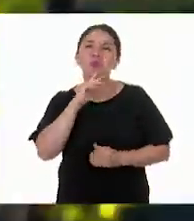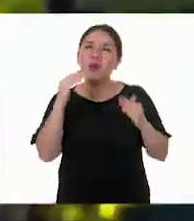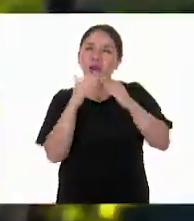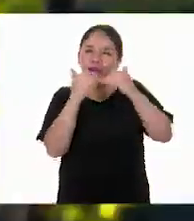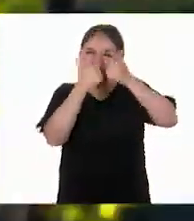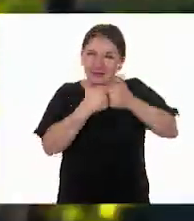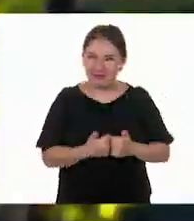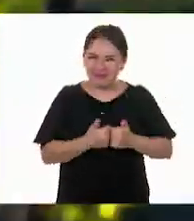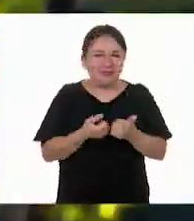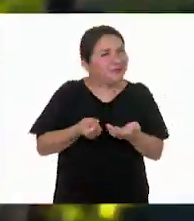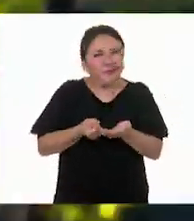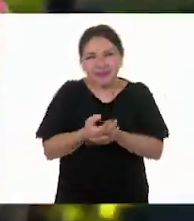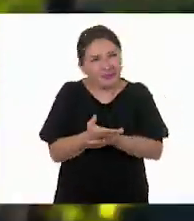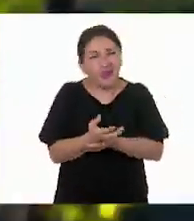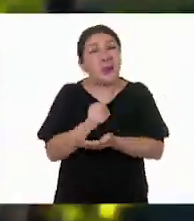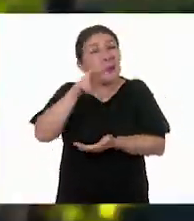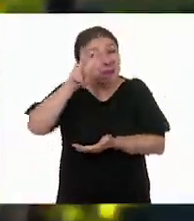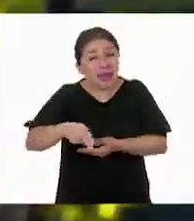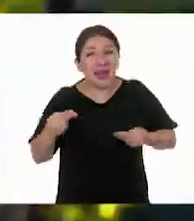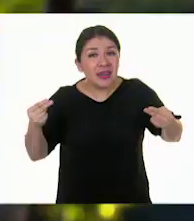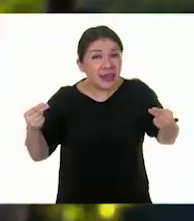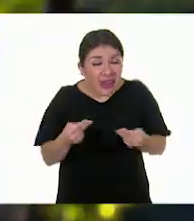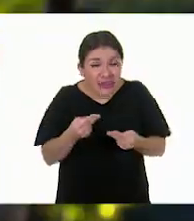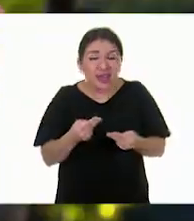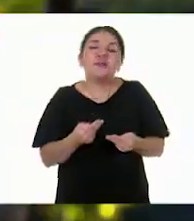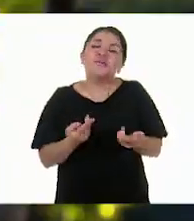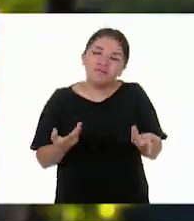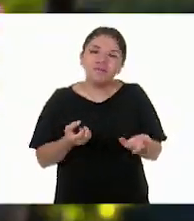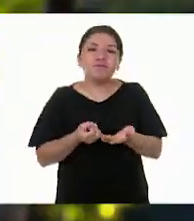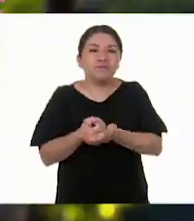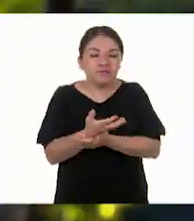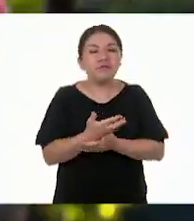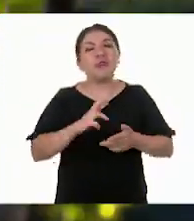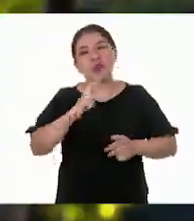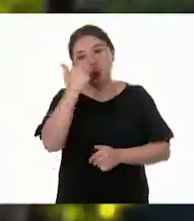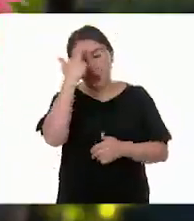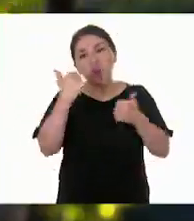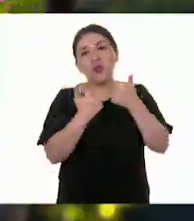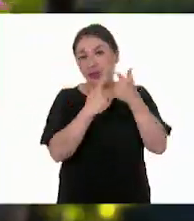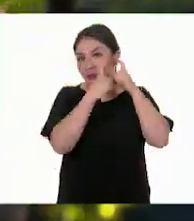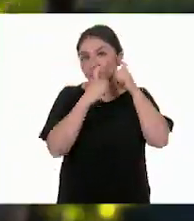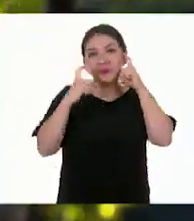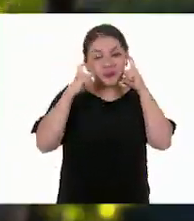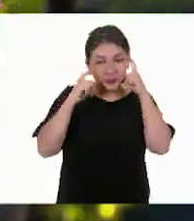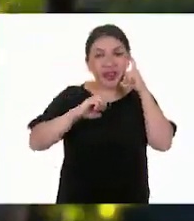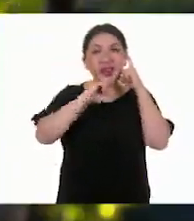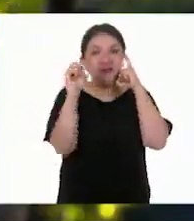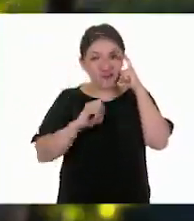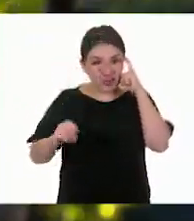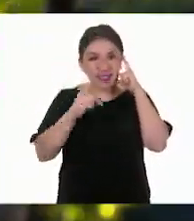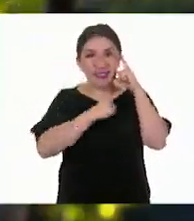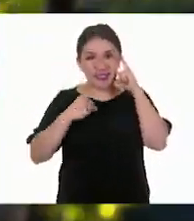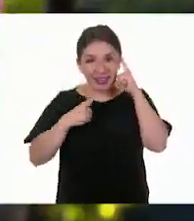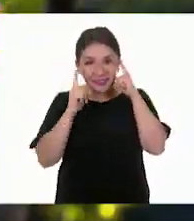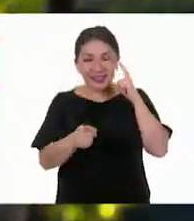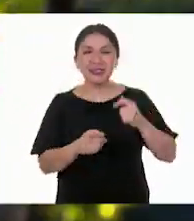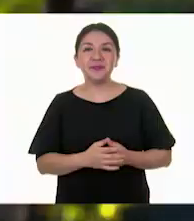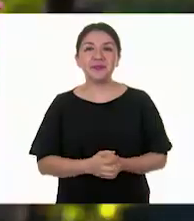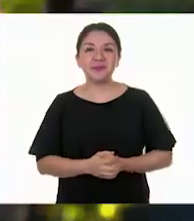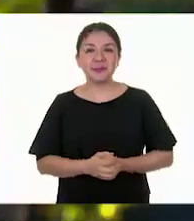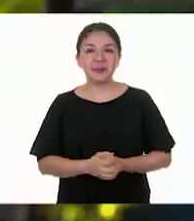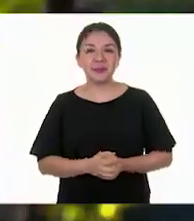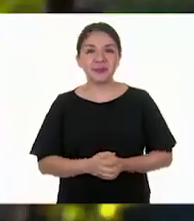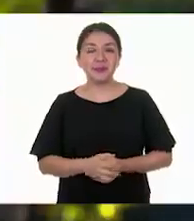no salir de casa a menos que sea muy necesario. Si lo haces, utiliza el